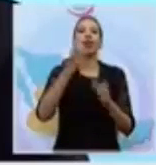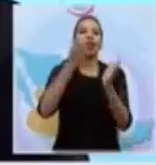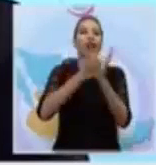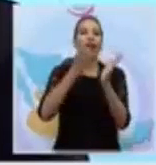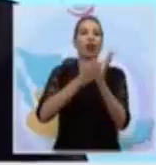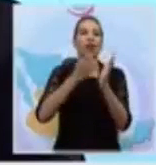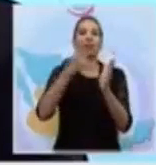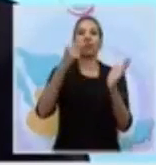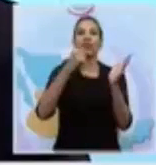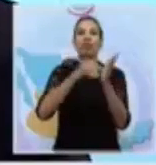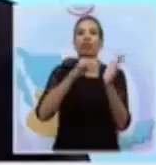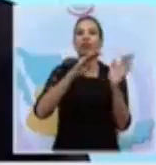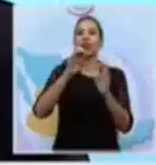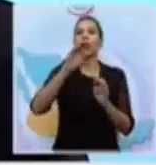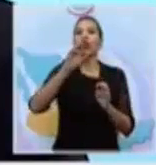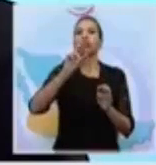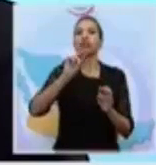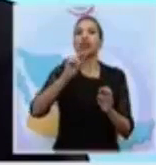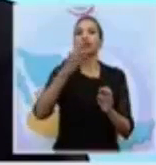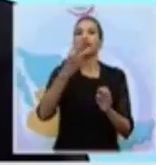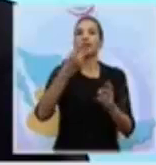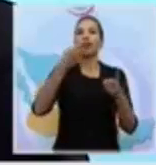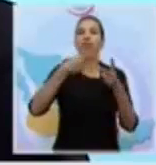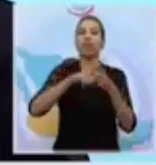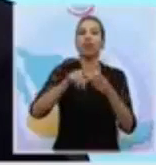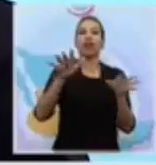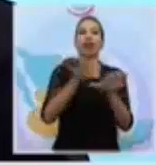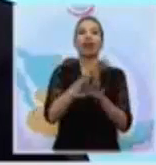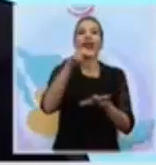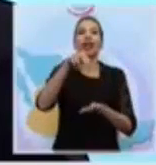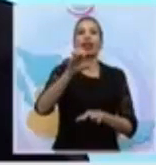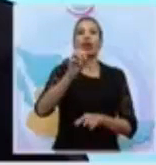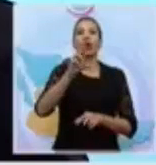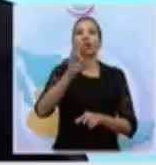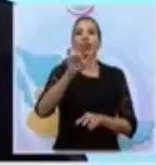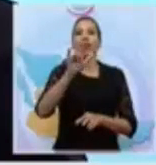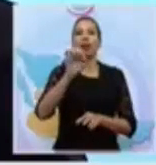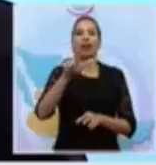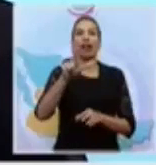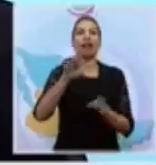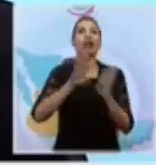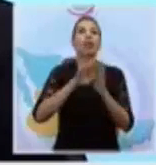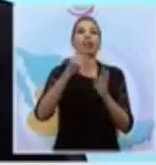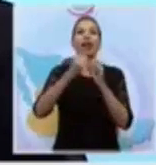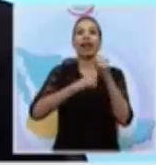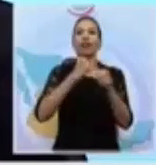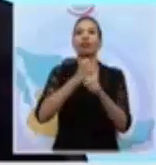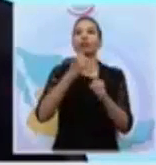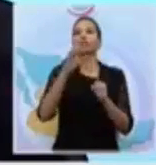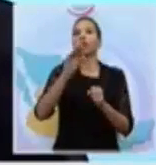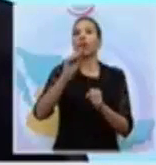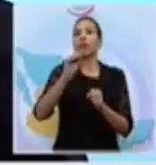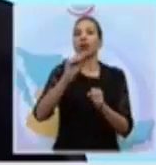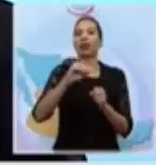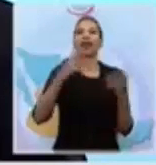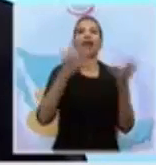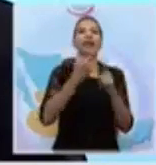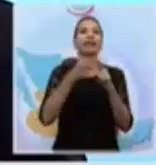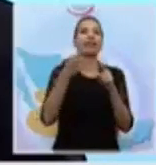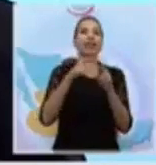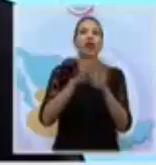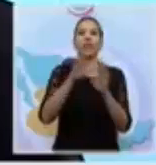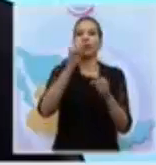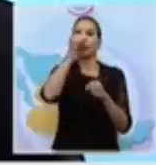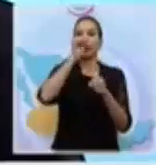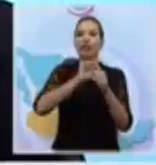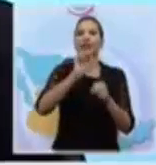en 1983, la reforma neoliberal en lo social empezó en los años 90. La creación de la Secretaría